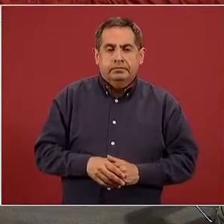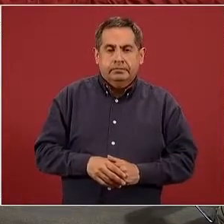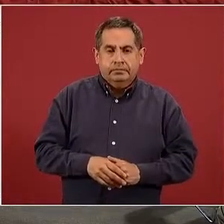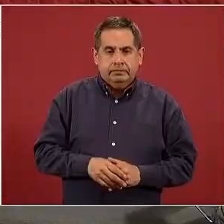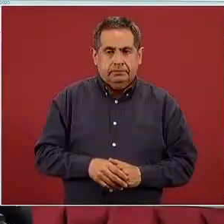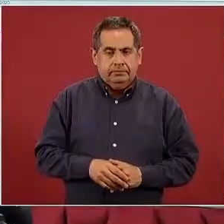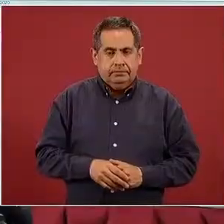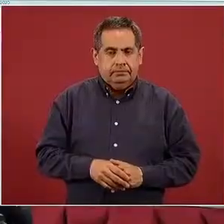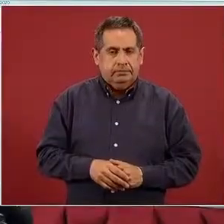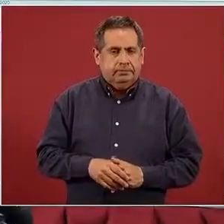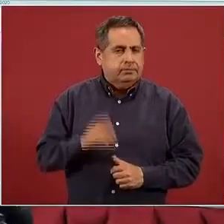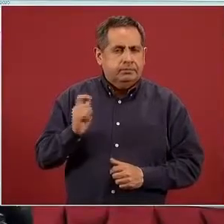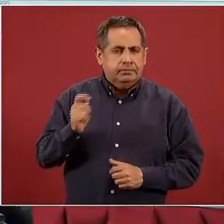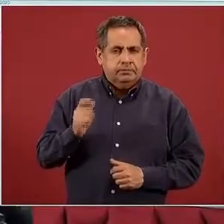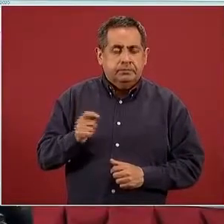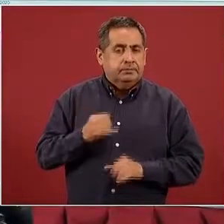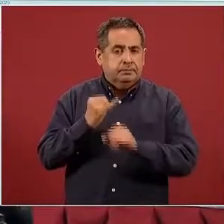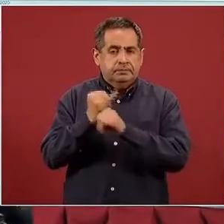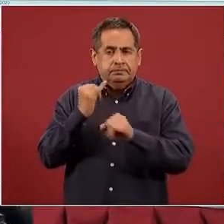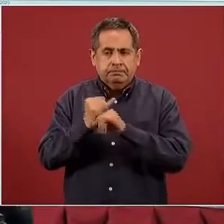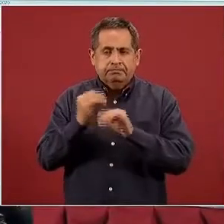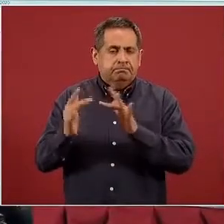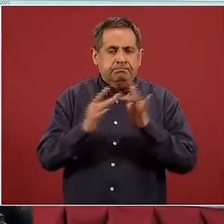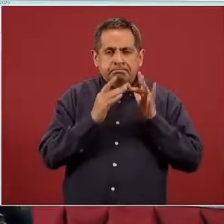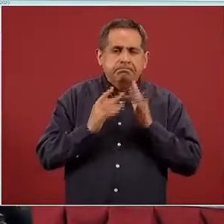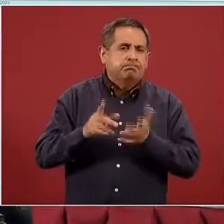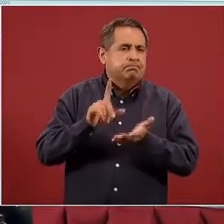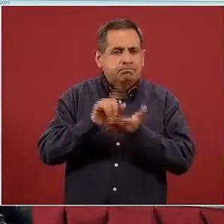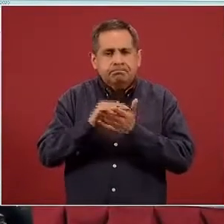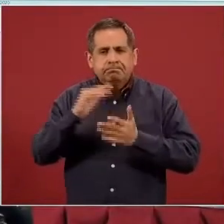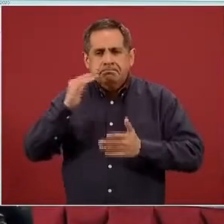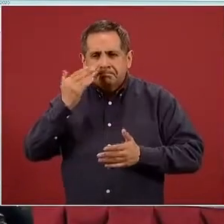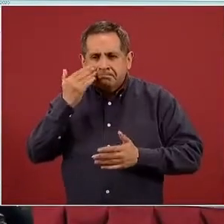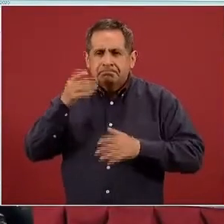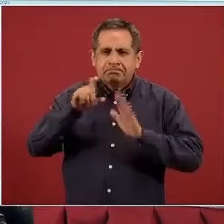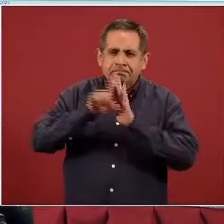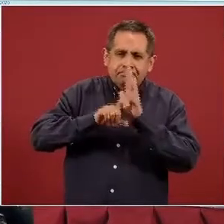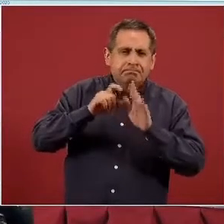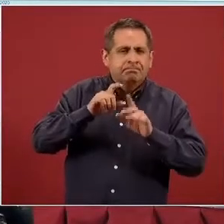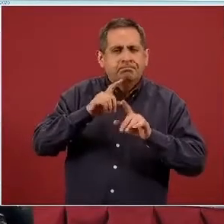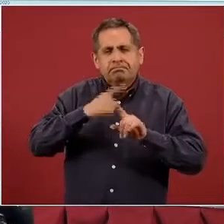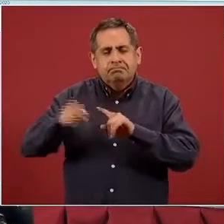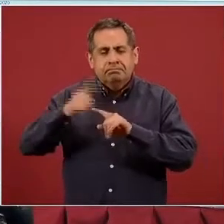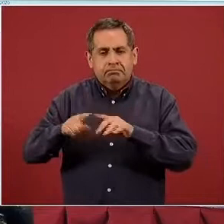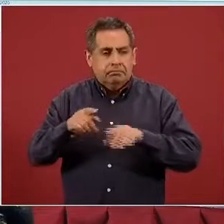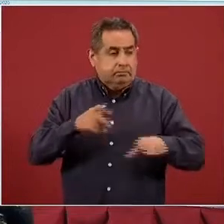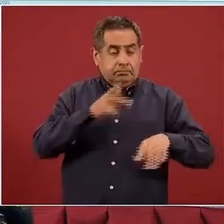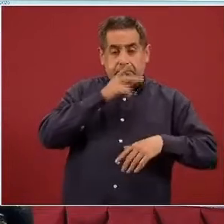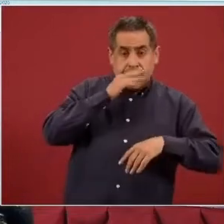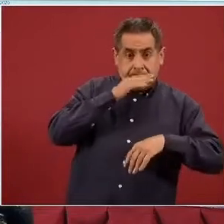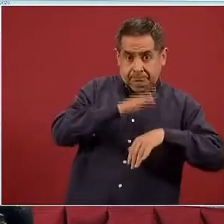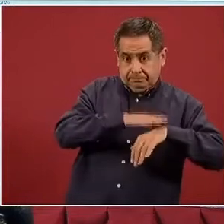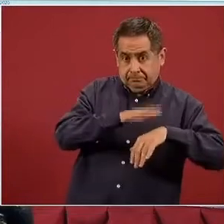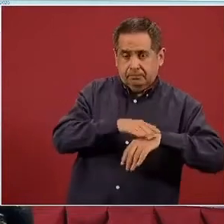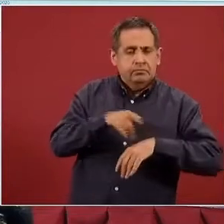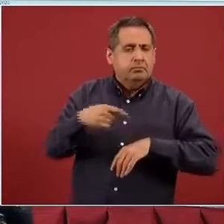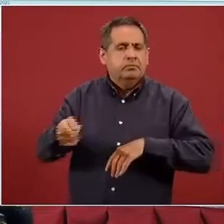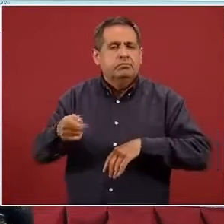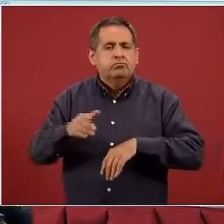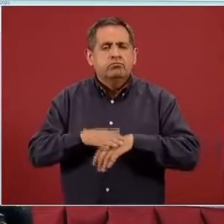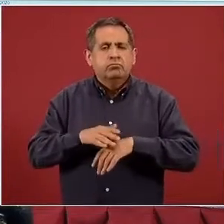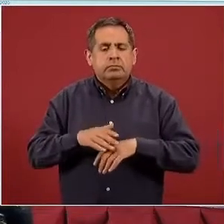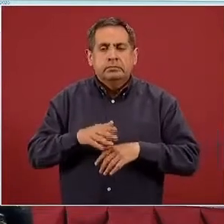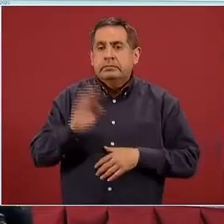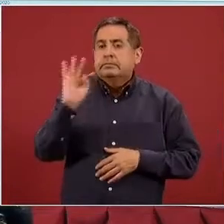que es las redes sociales. Ustedes, papás, señores, alguien que esté con